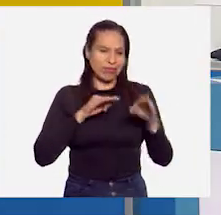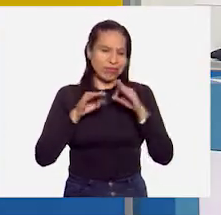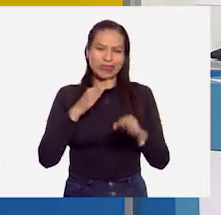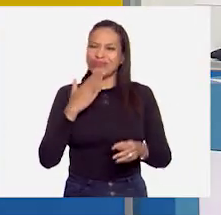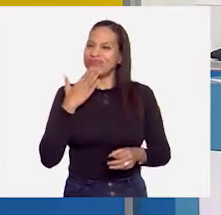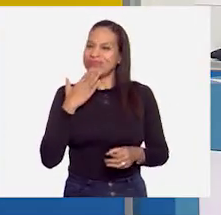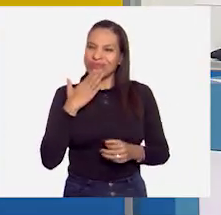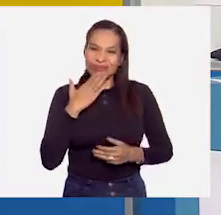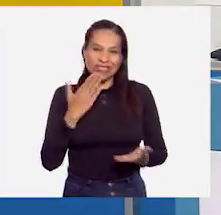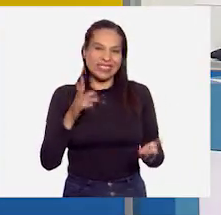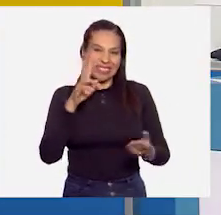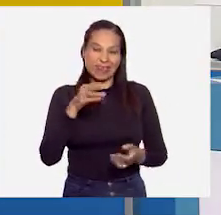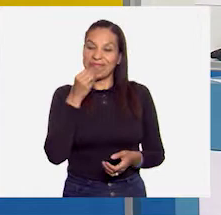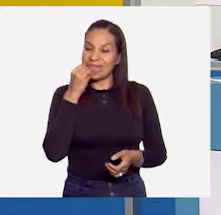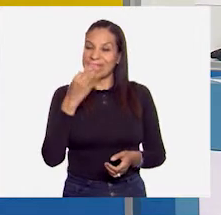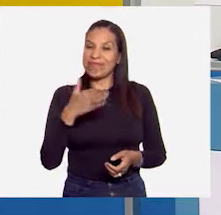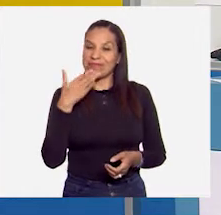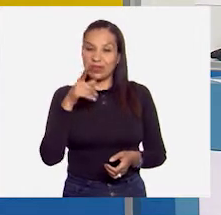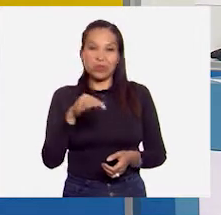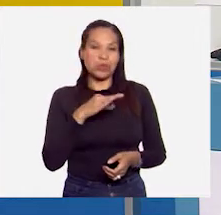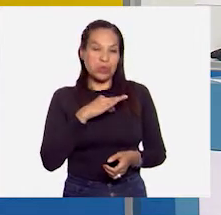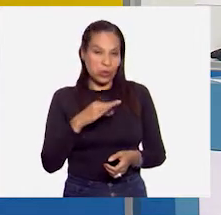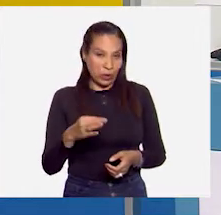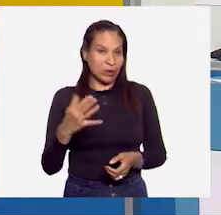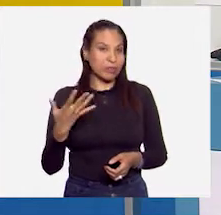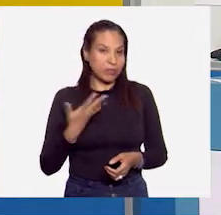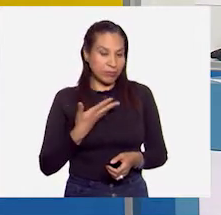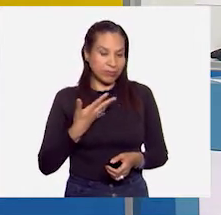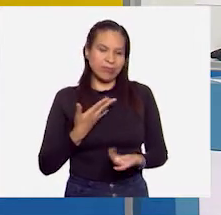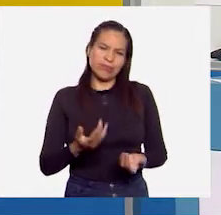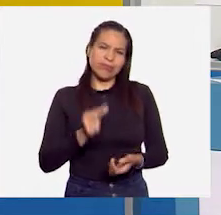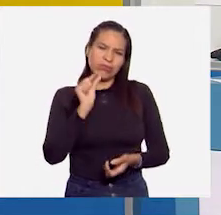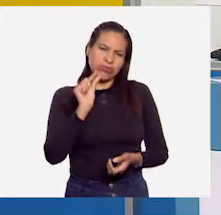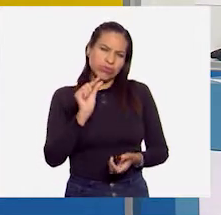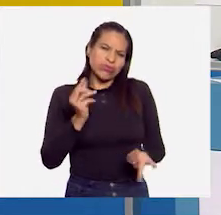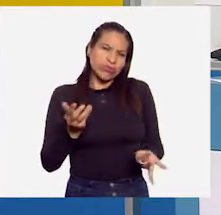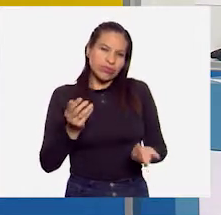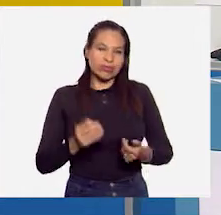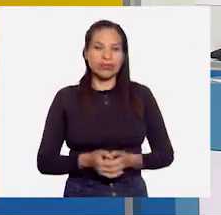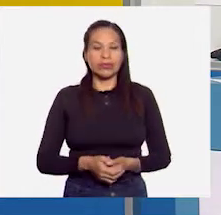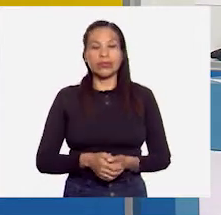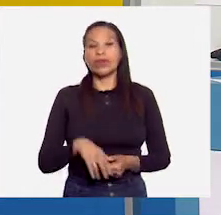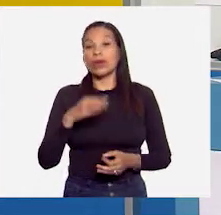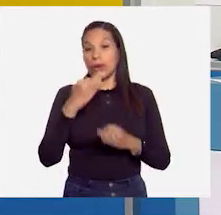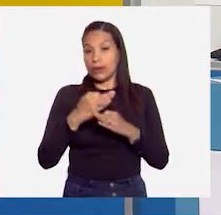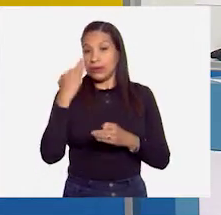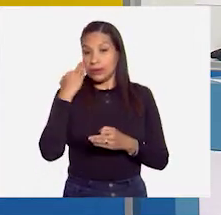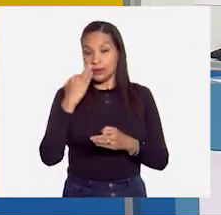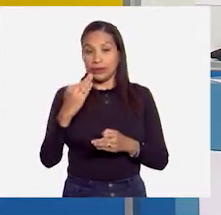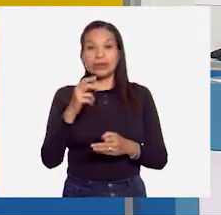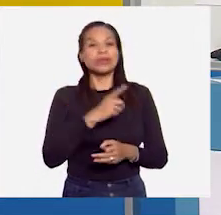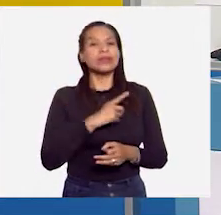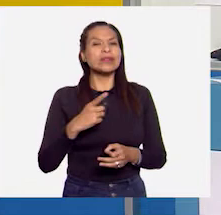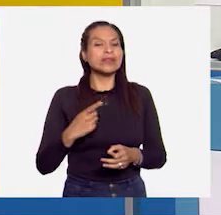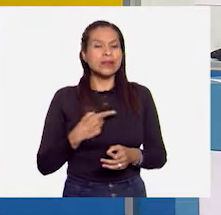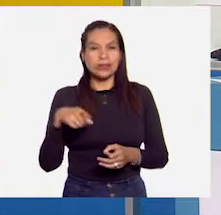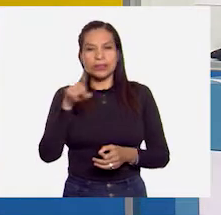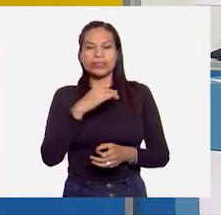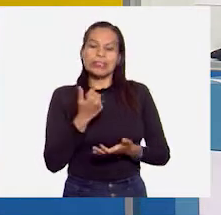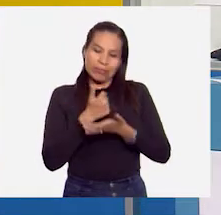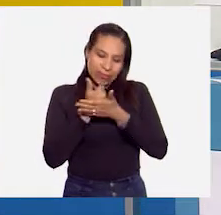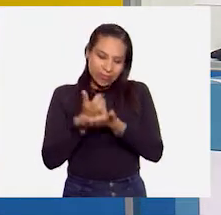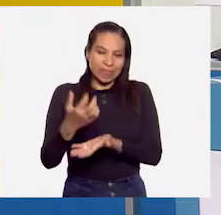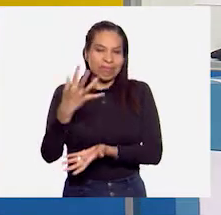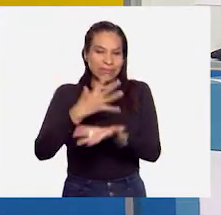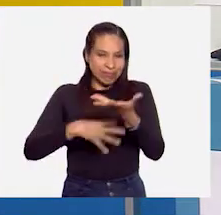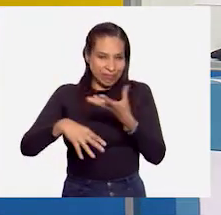muy bien y fue excelente que pudieras estar, aunque sea un ratito. En este tiempo debemos ser empáticas